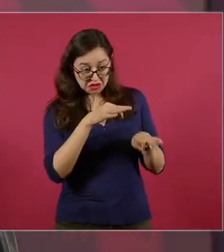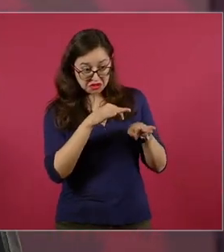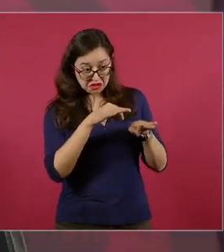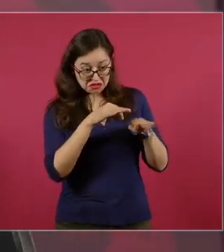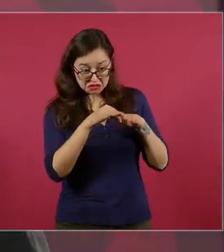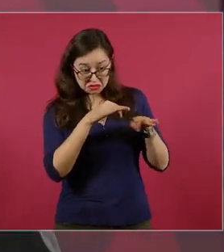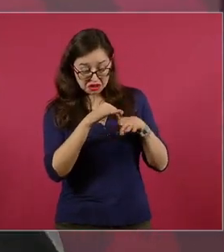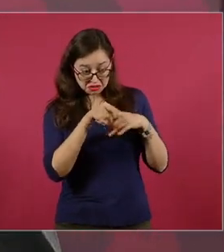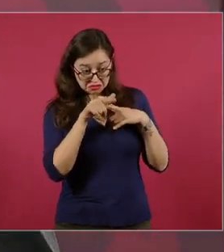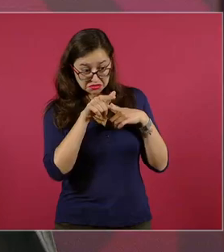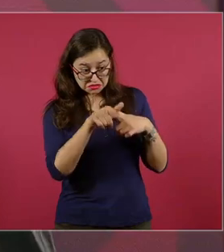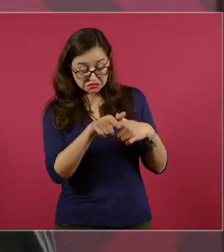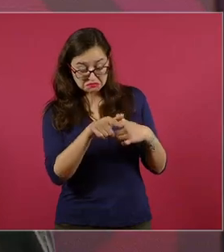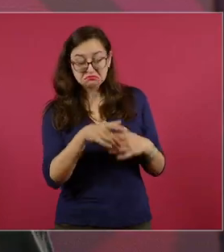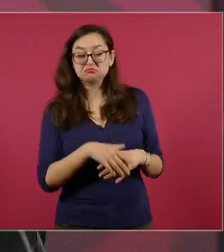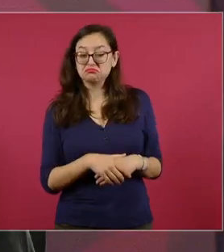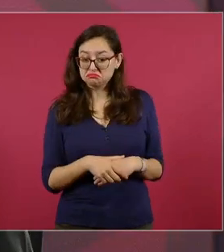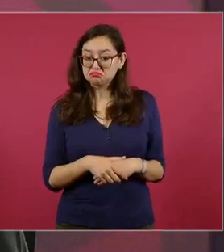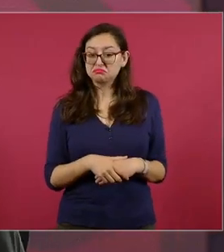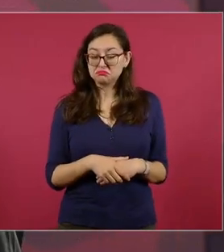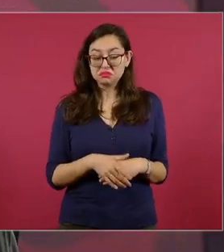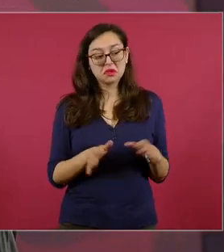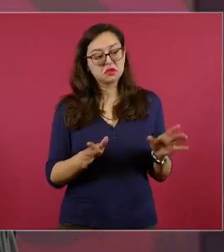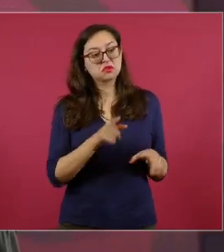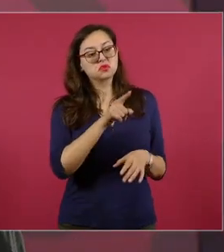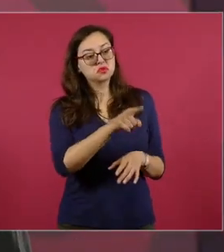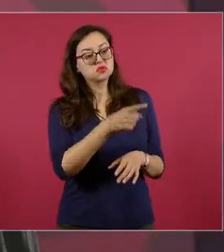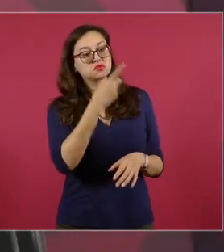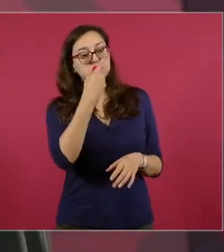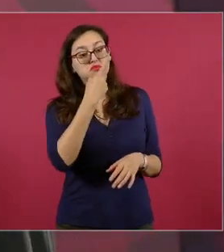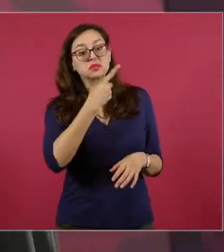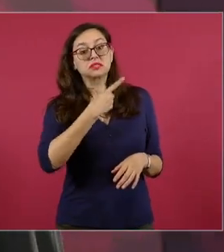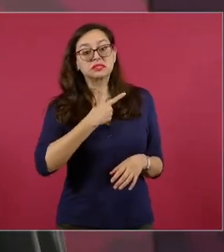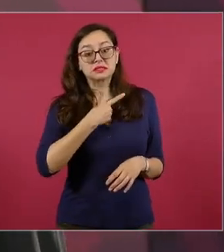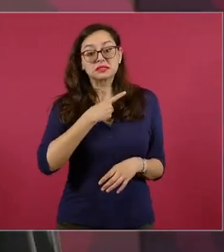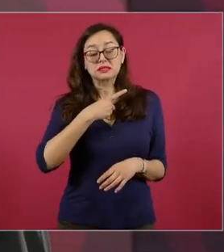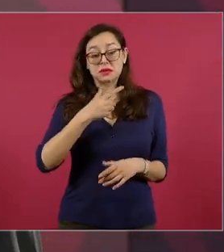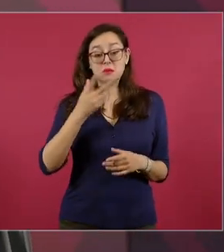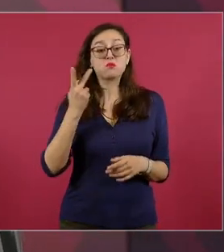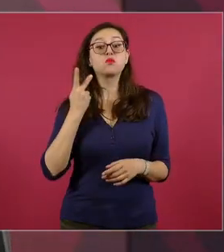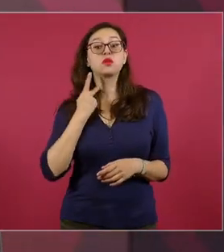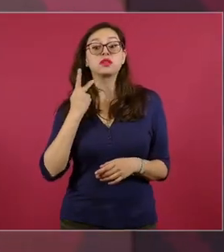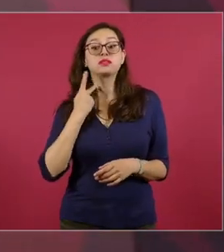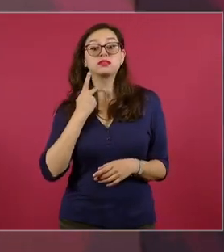presidente sostiene que la política es pensamiento y acción.